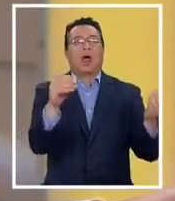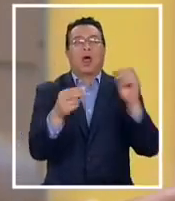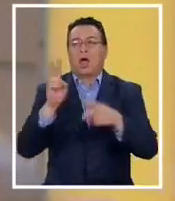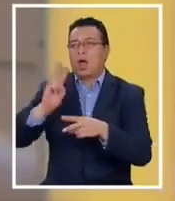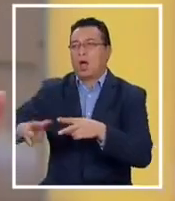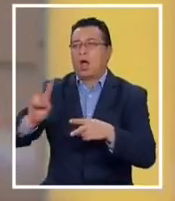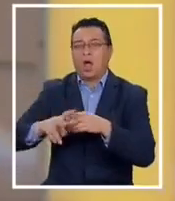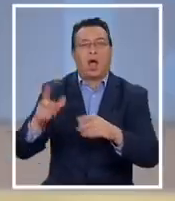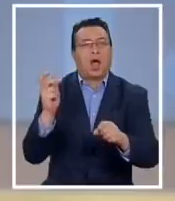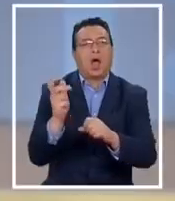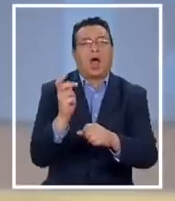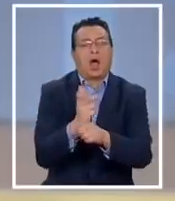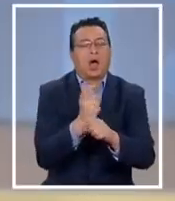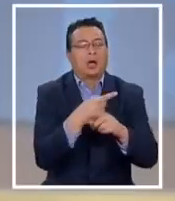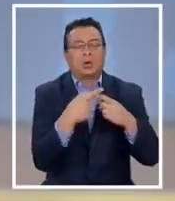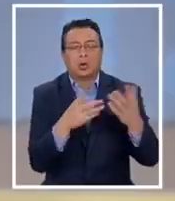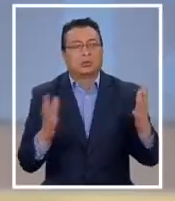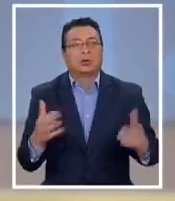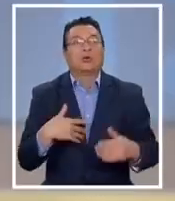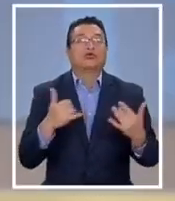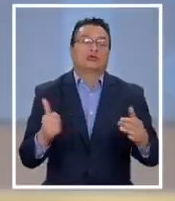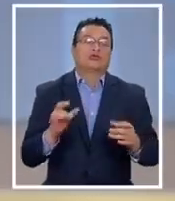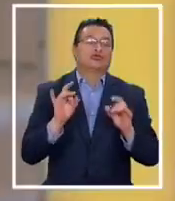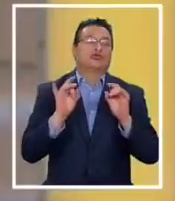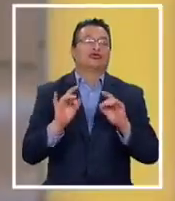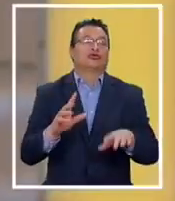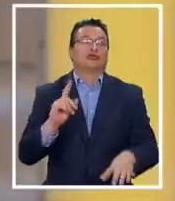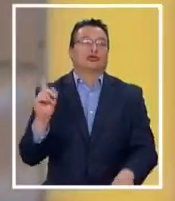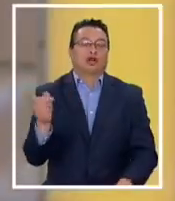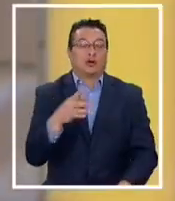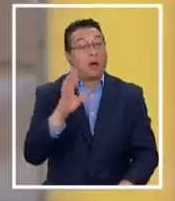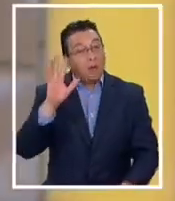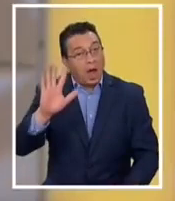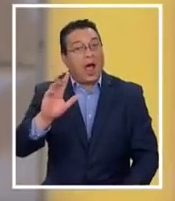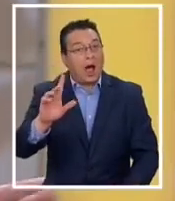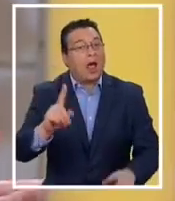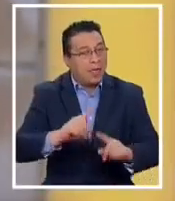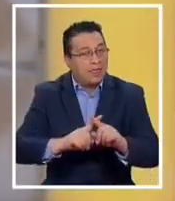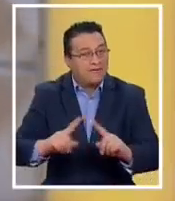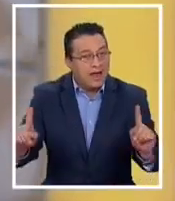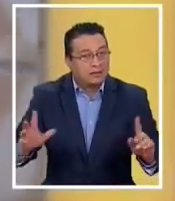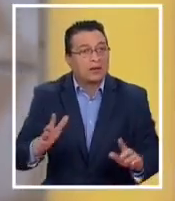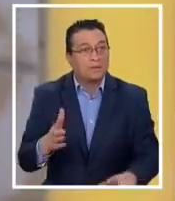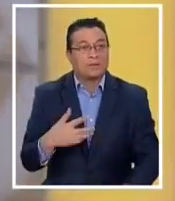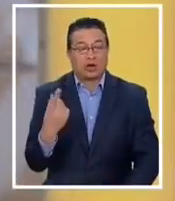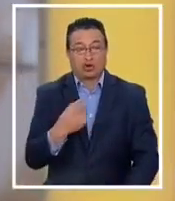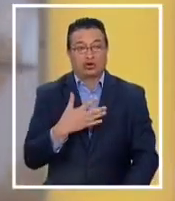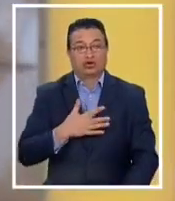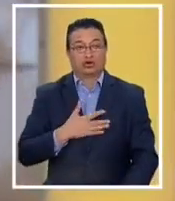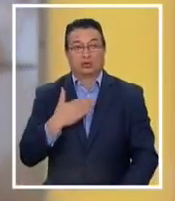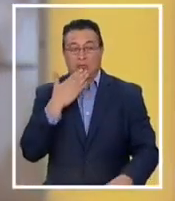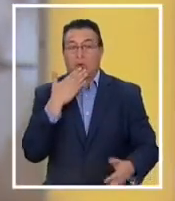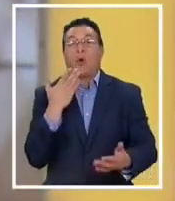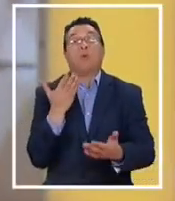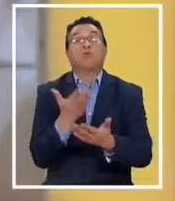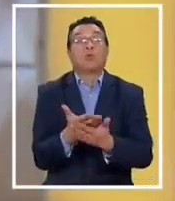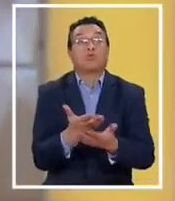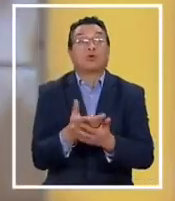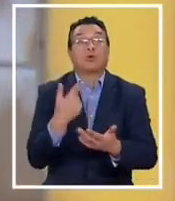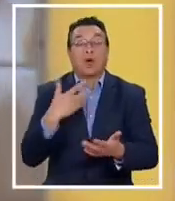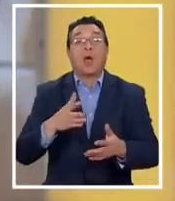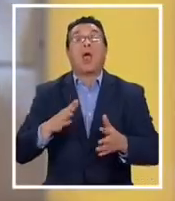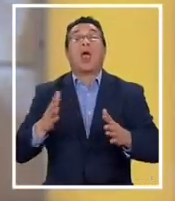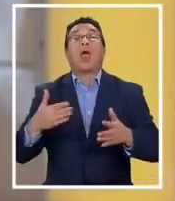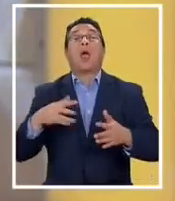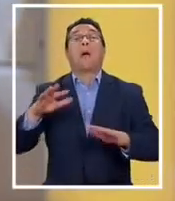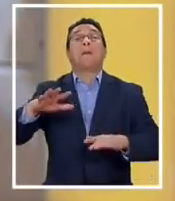la elige un candidato tener solución para todos venir sí pero hay una diferencia nosotros no estamos proponiendo por ejemplo hacer el mapocho